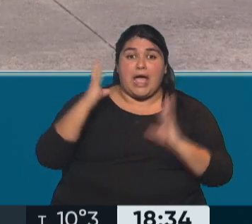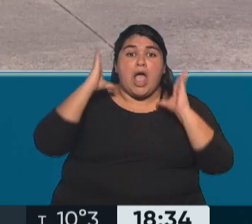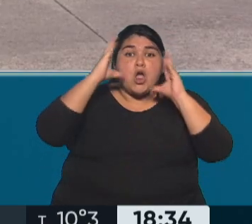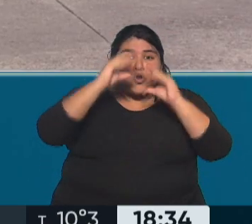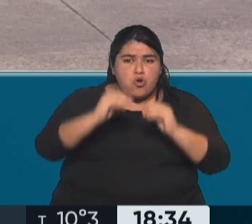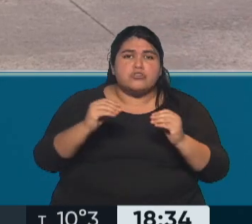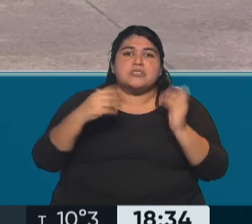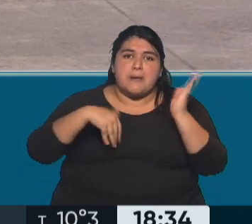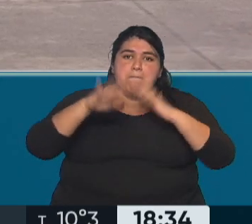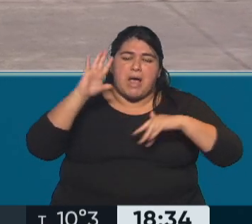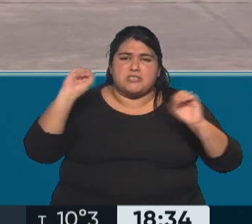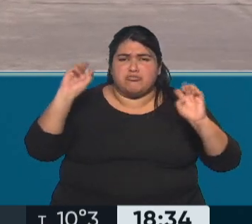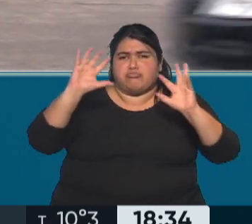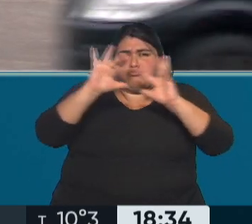complicar la jornada